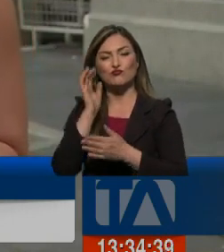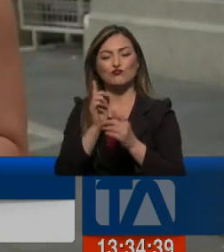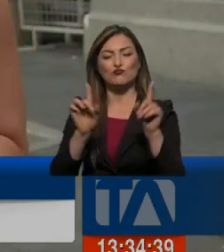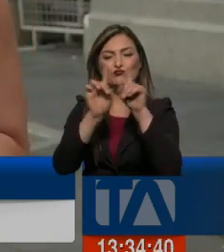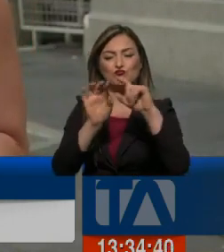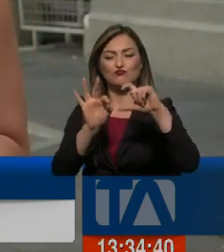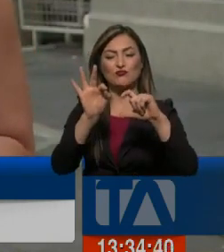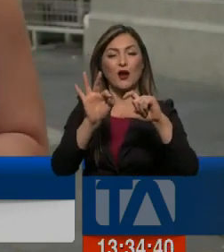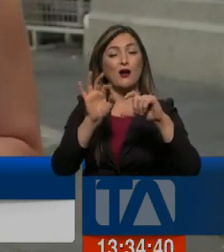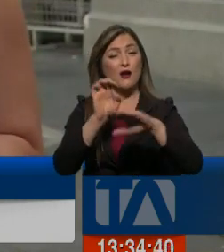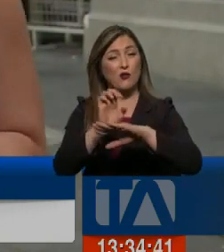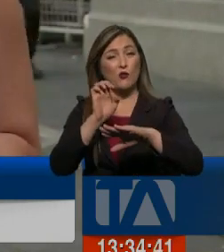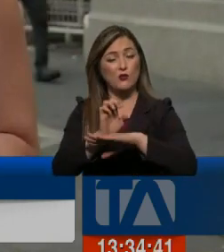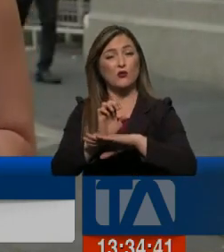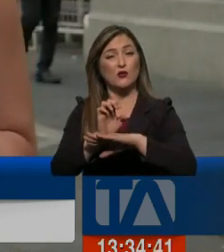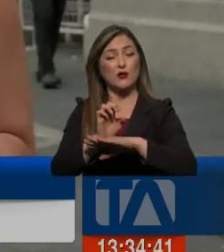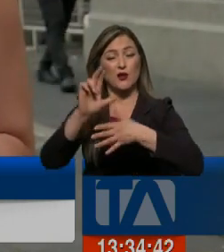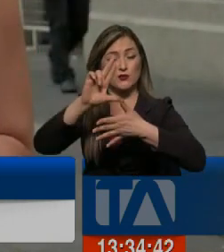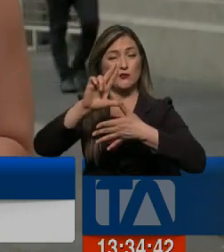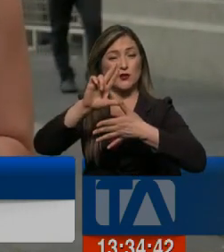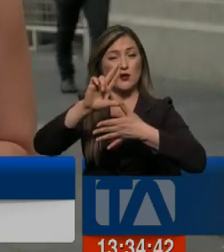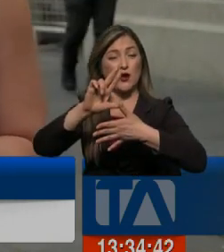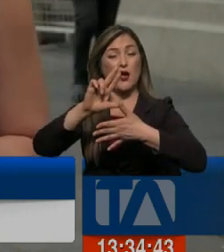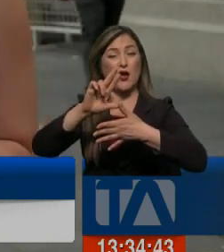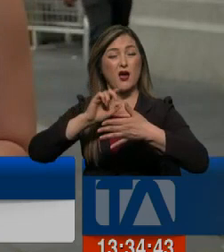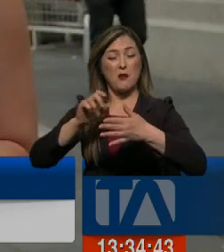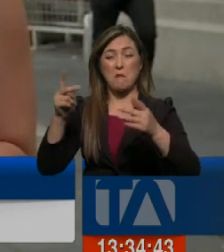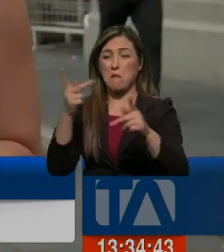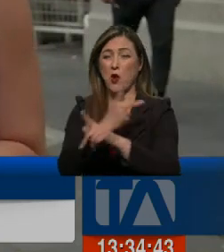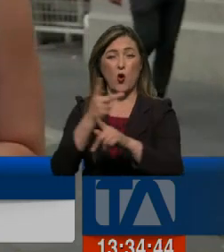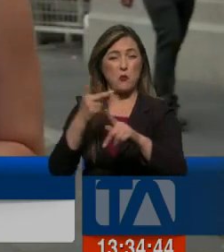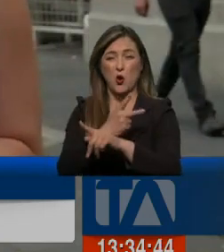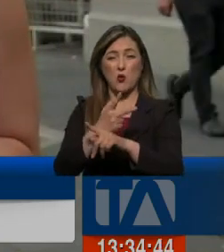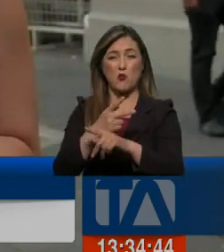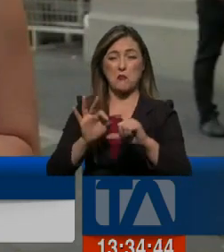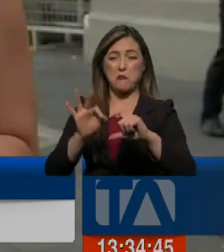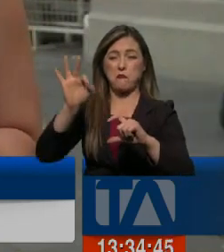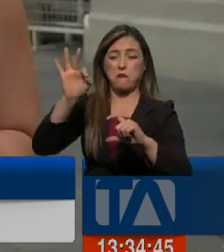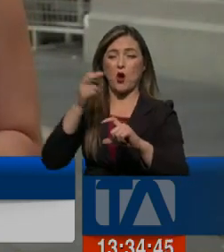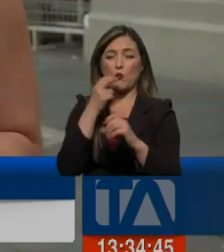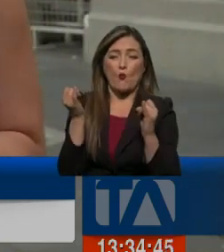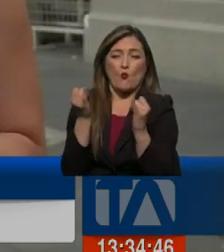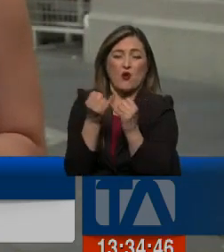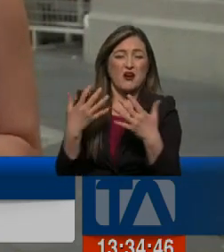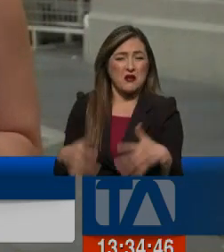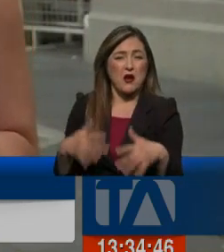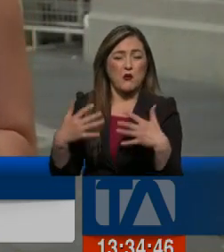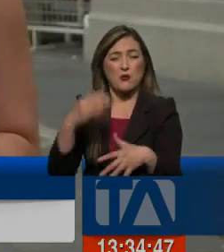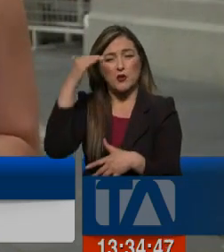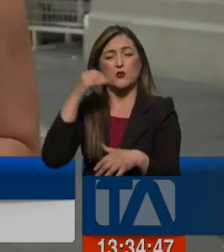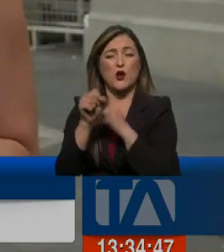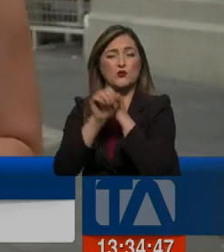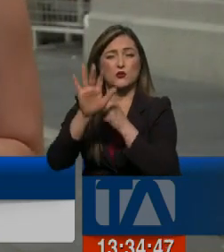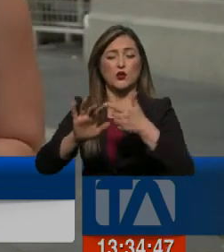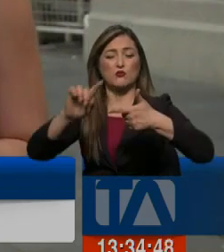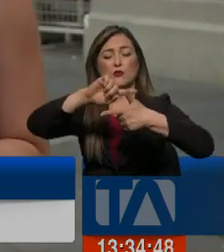que ubica a Ecuador en el segundo lugar en Latinoamérica, pues de tener el mayor índice de casos de desnutrición crónica en menores de